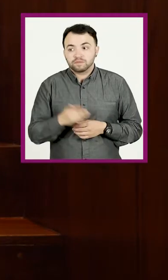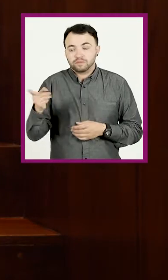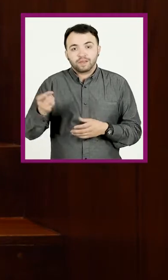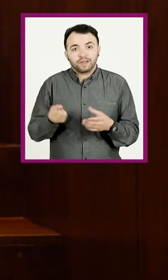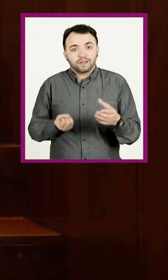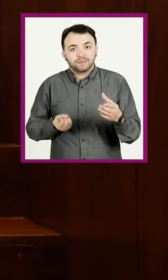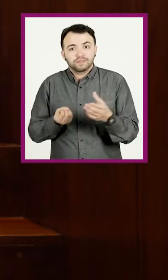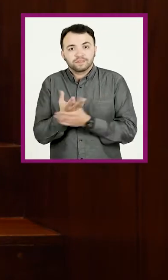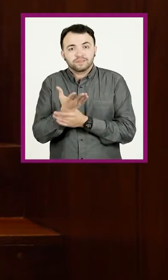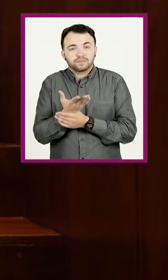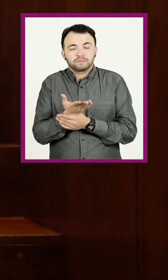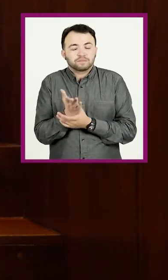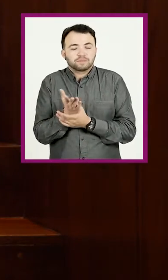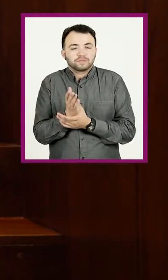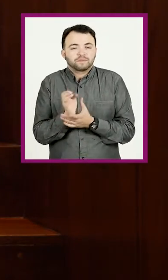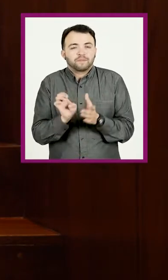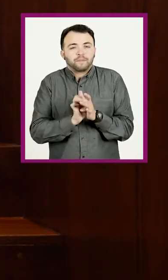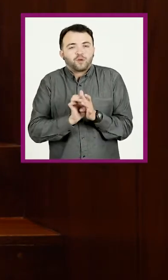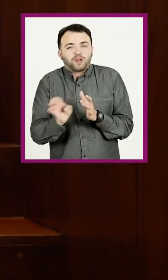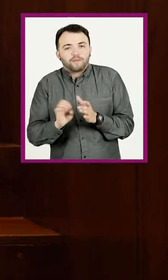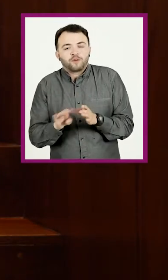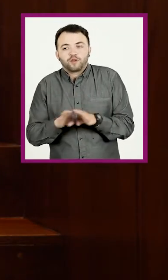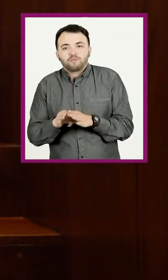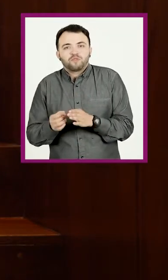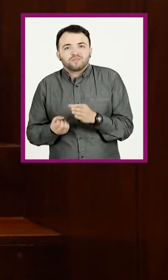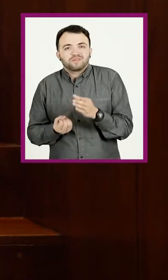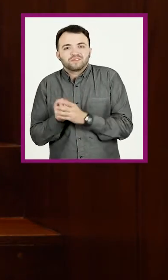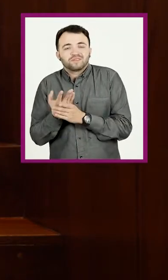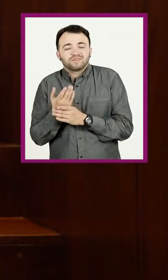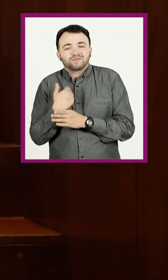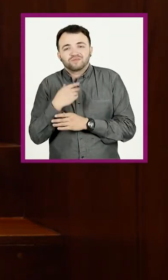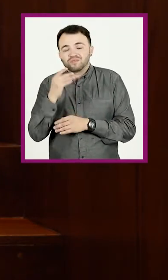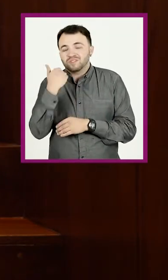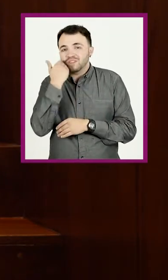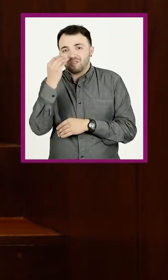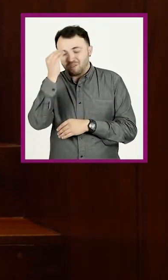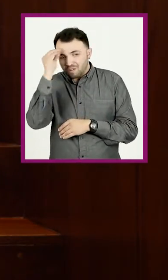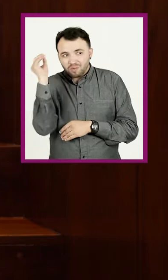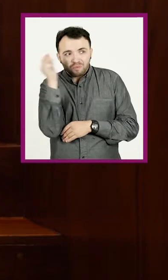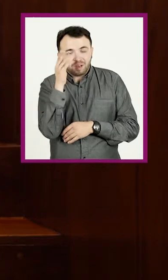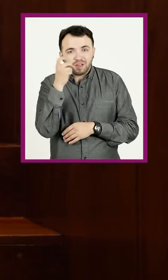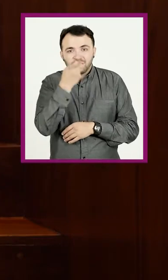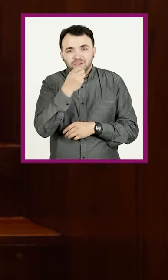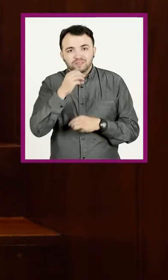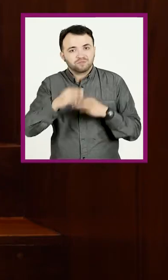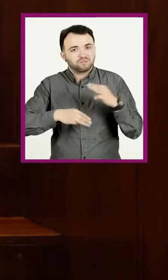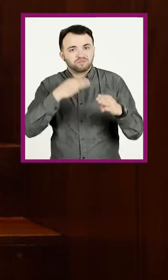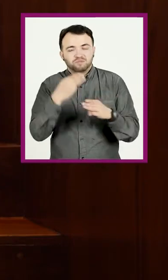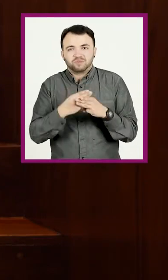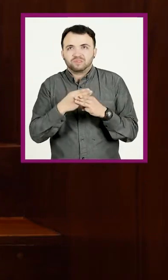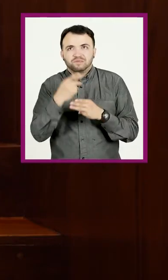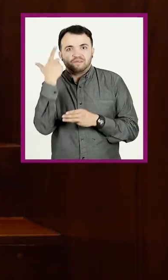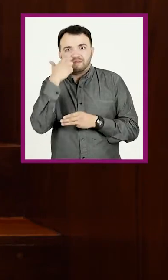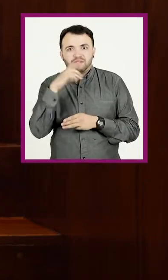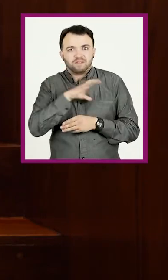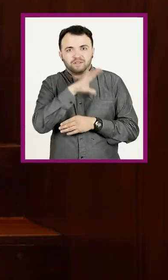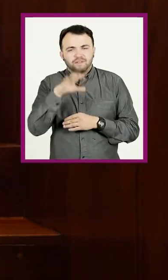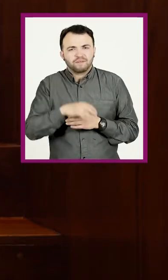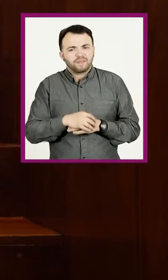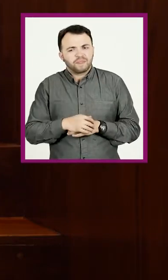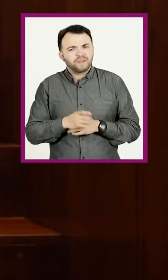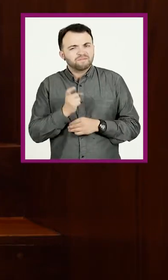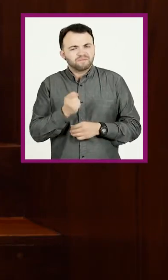así, salió de este mundo normal y convencional. ¿Qué pasó ahí? ¿Qué pasó